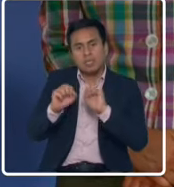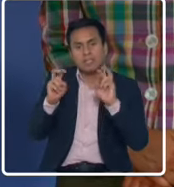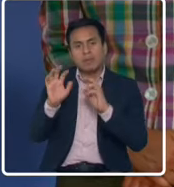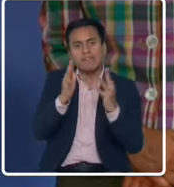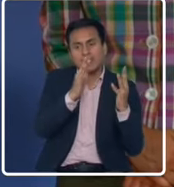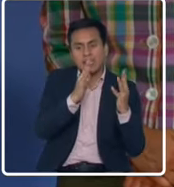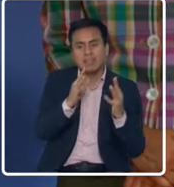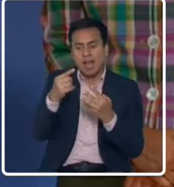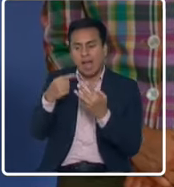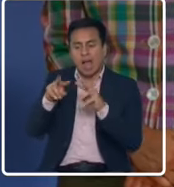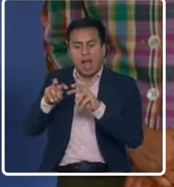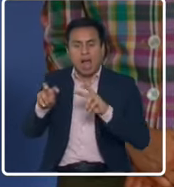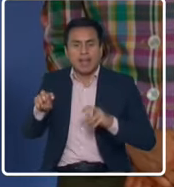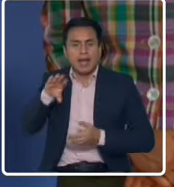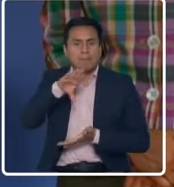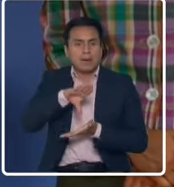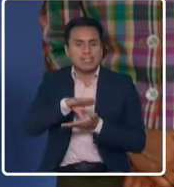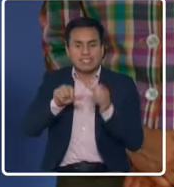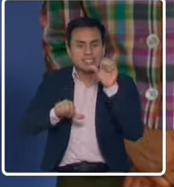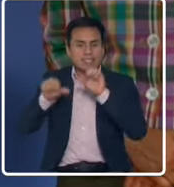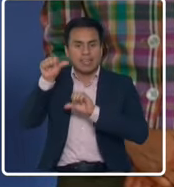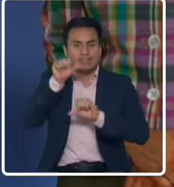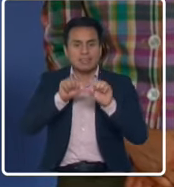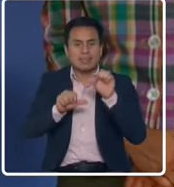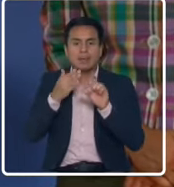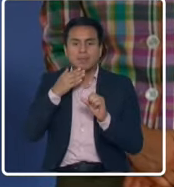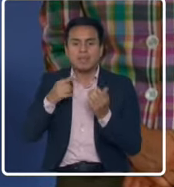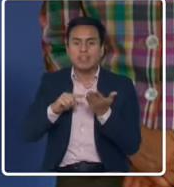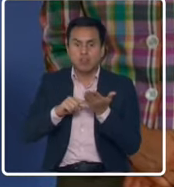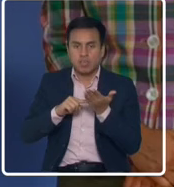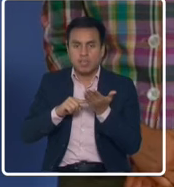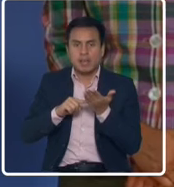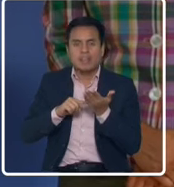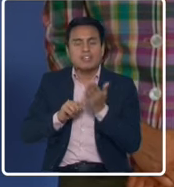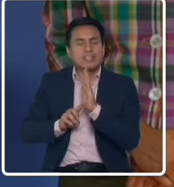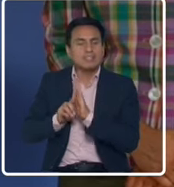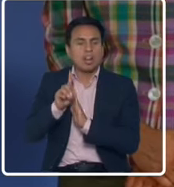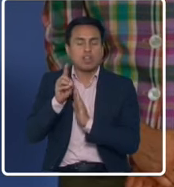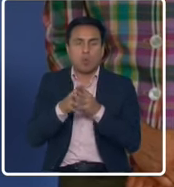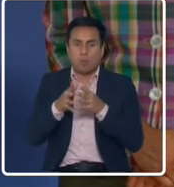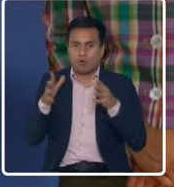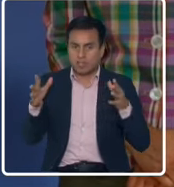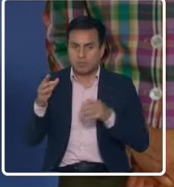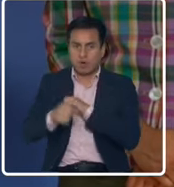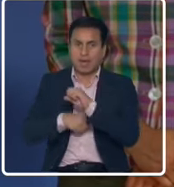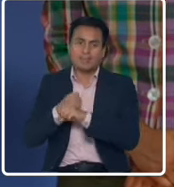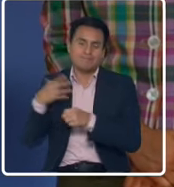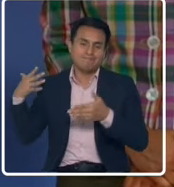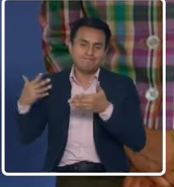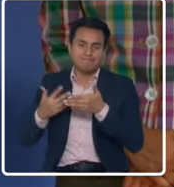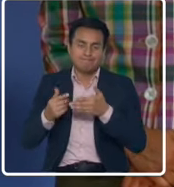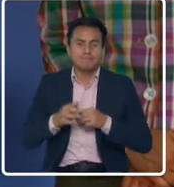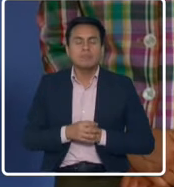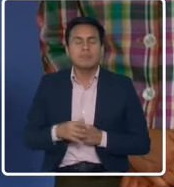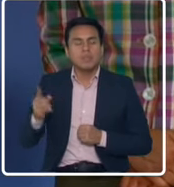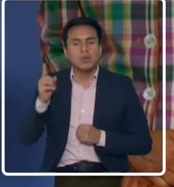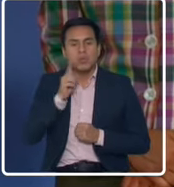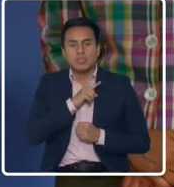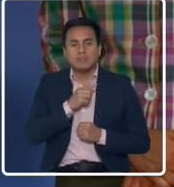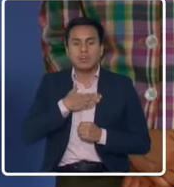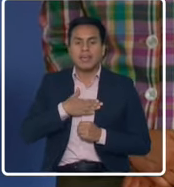y esa es un área donde nuestro país desde la ciencia y también desde la tecnología se ha desarrollado muchísimo Durante los últimos años Y por